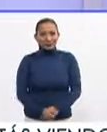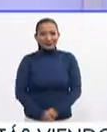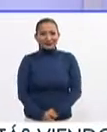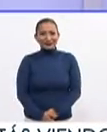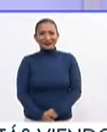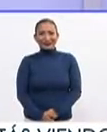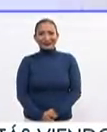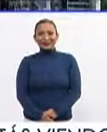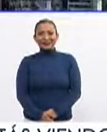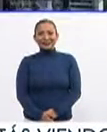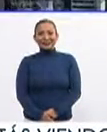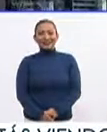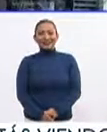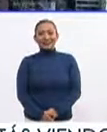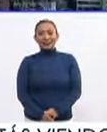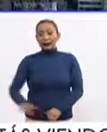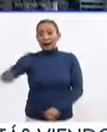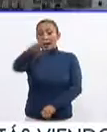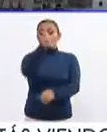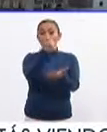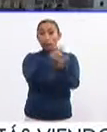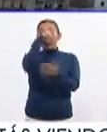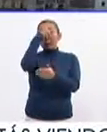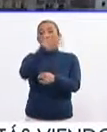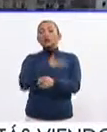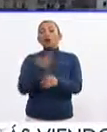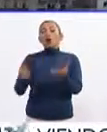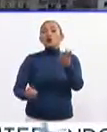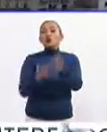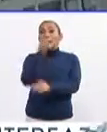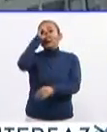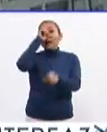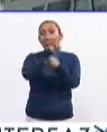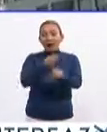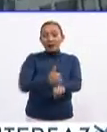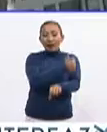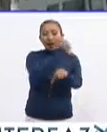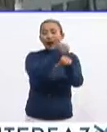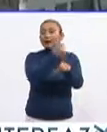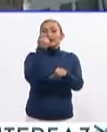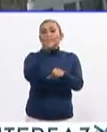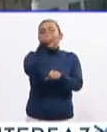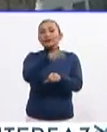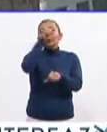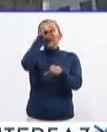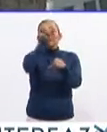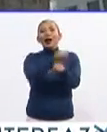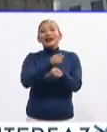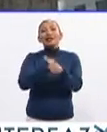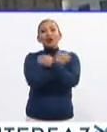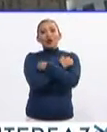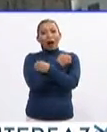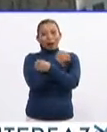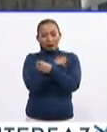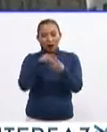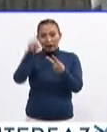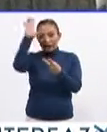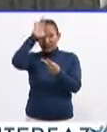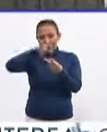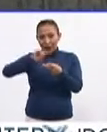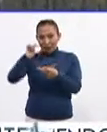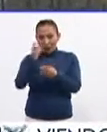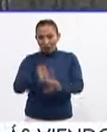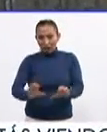día. La Ciudad de México cuenta con una nueva secretaría. Se trata de la Secretaría de Educación,